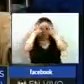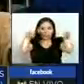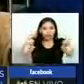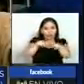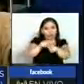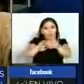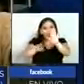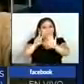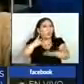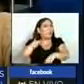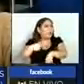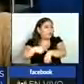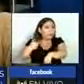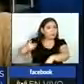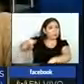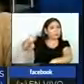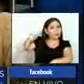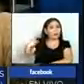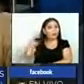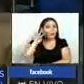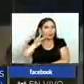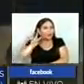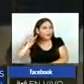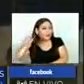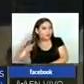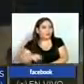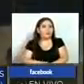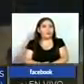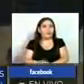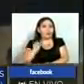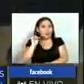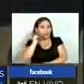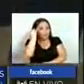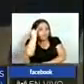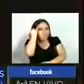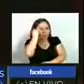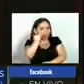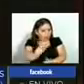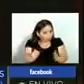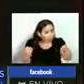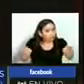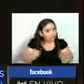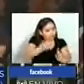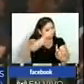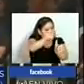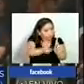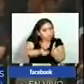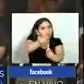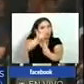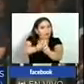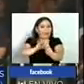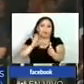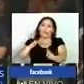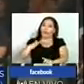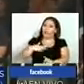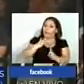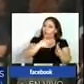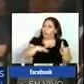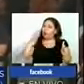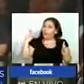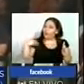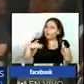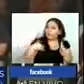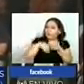12 durante 22 años de su vida. Creador y promotor de talentos que desde su experiencia y